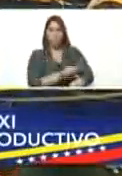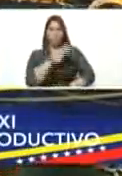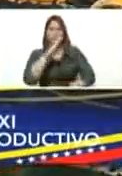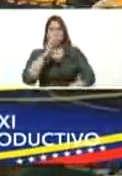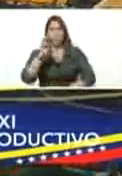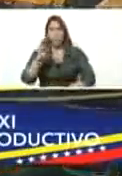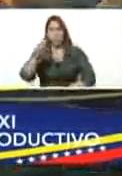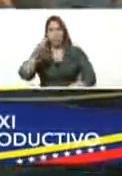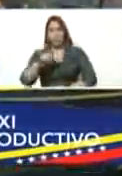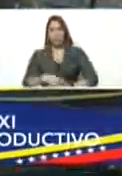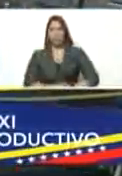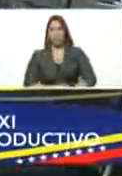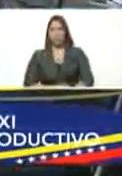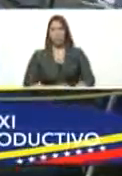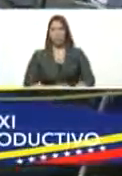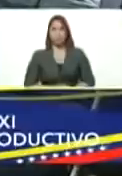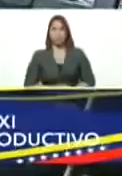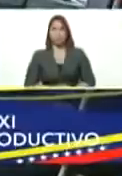CPT.